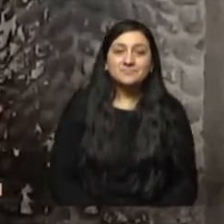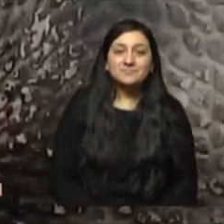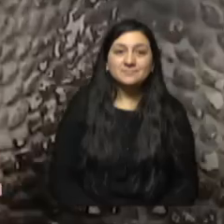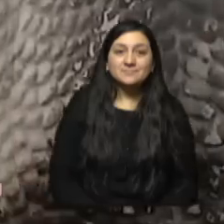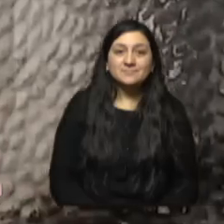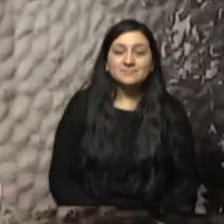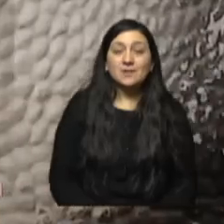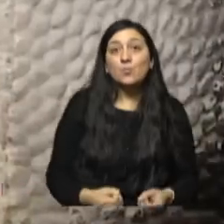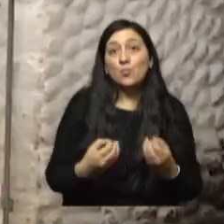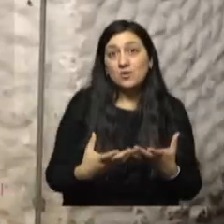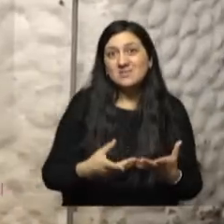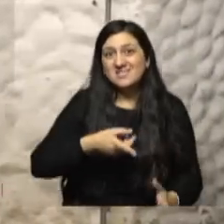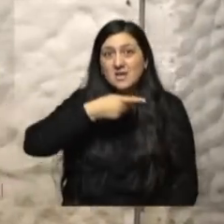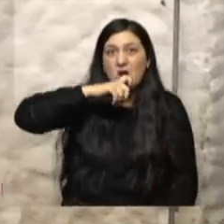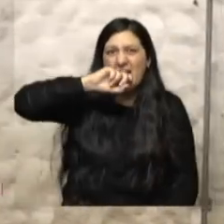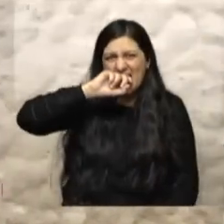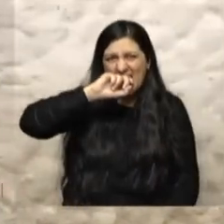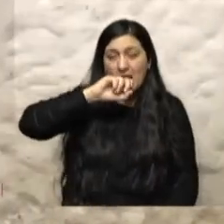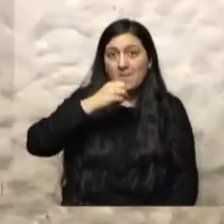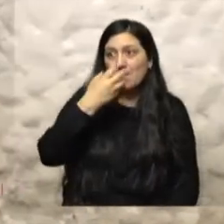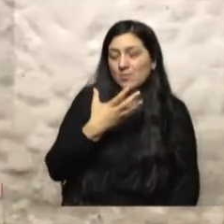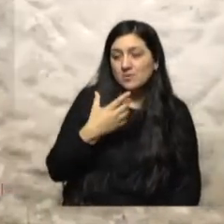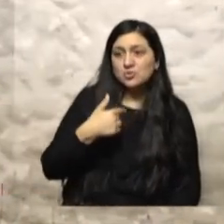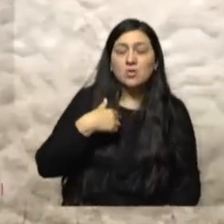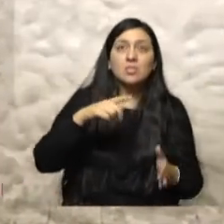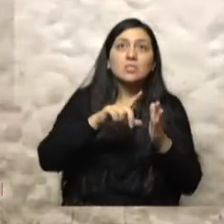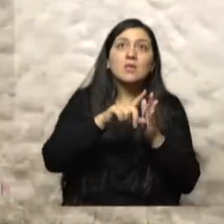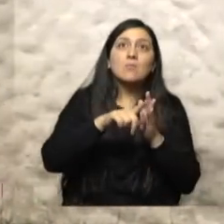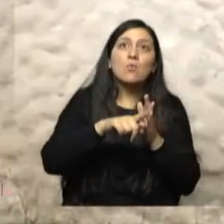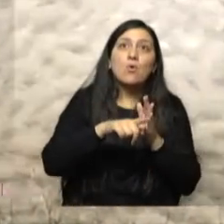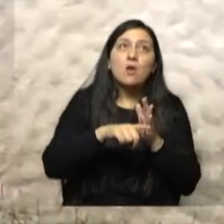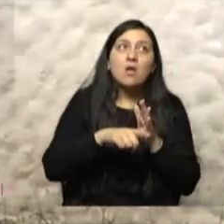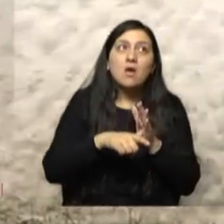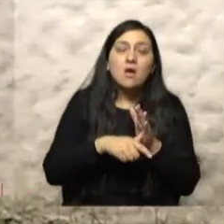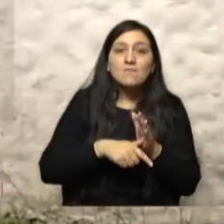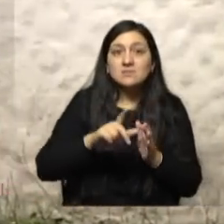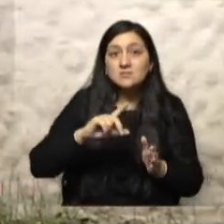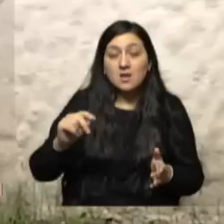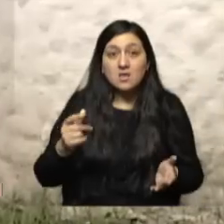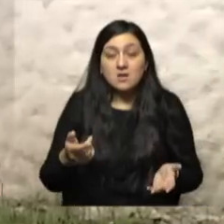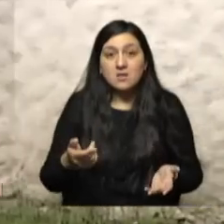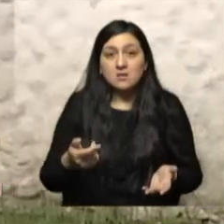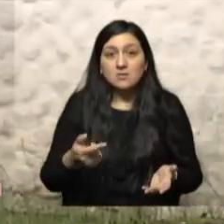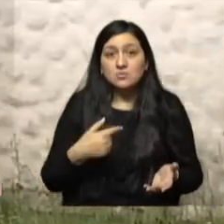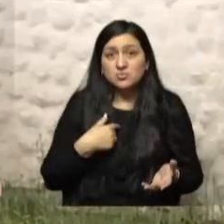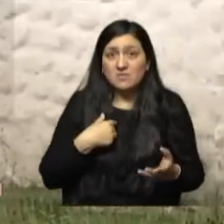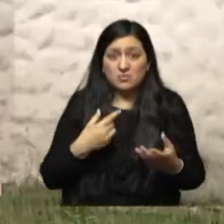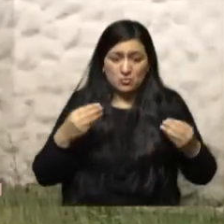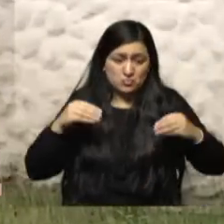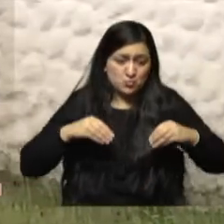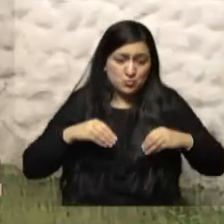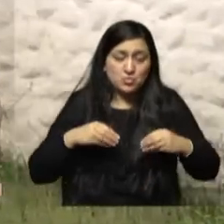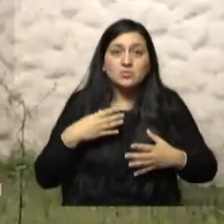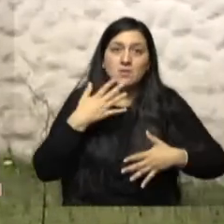naturalmente. Bueno, y se enojaron mucho porque yo demoraba mucho en salir. Claro, yo estaba lleno de mugre, traté de